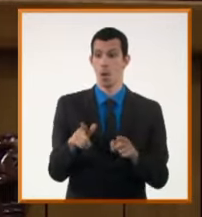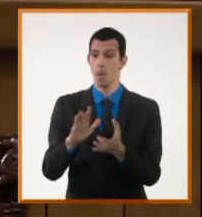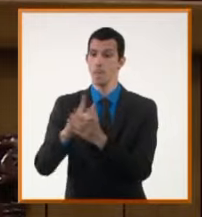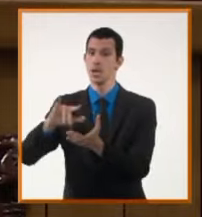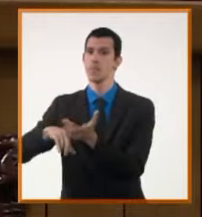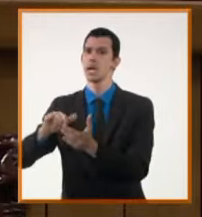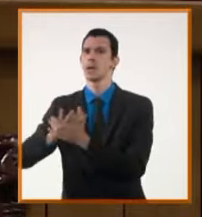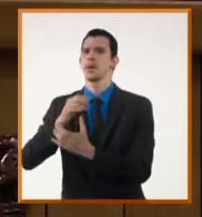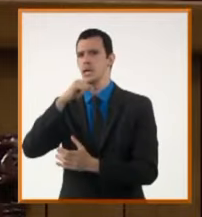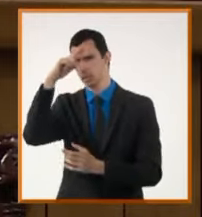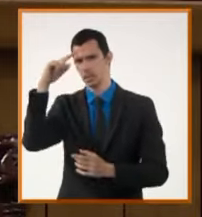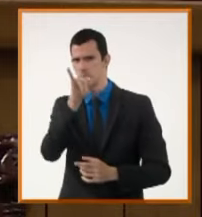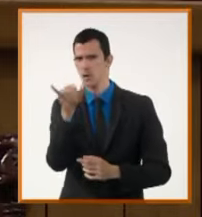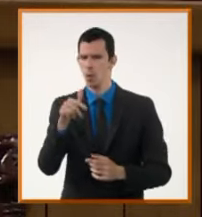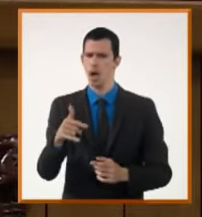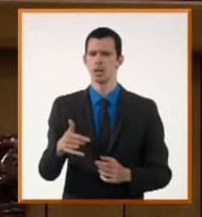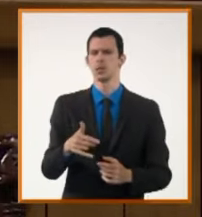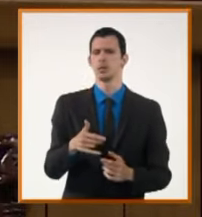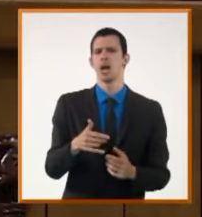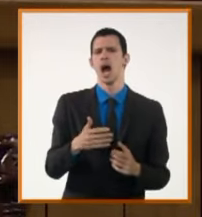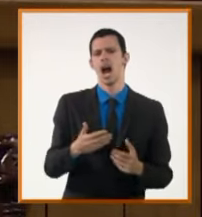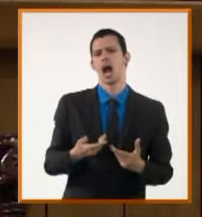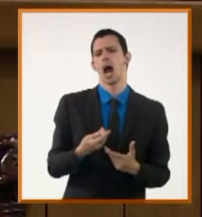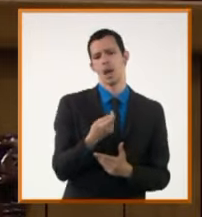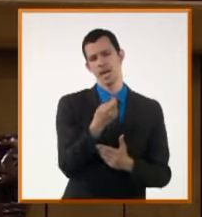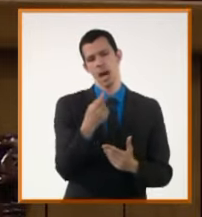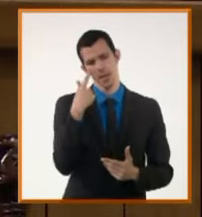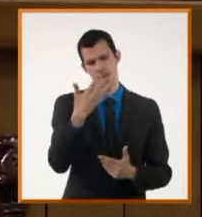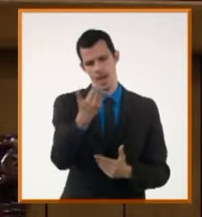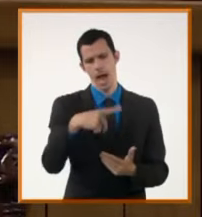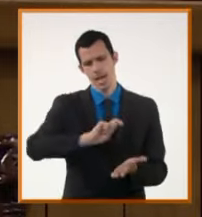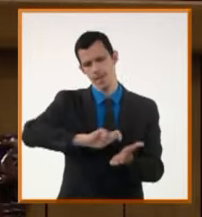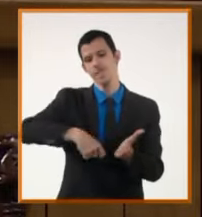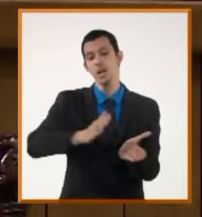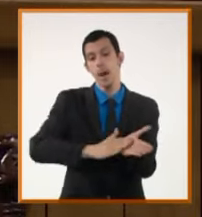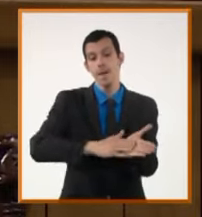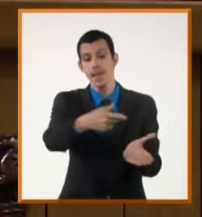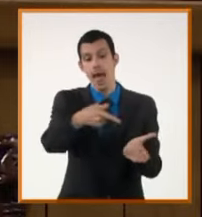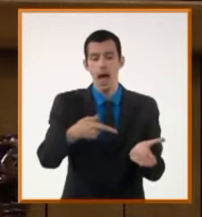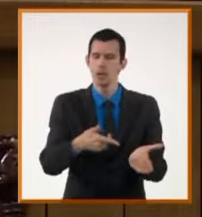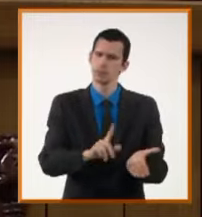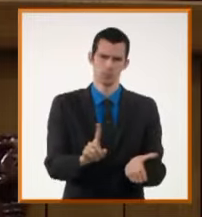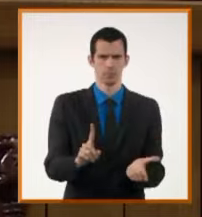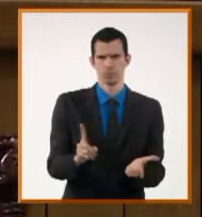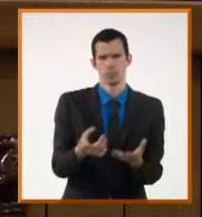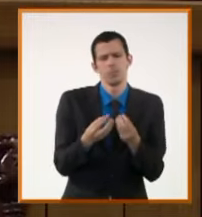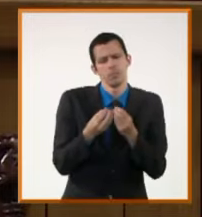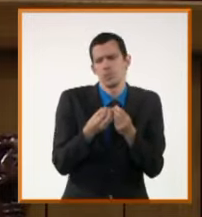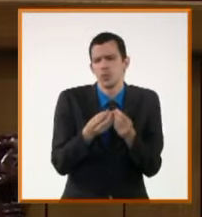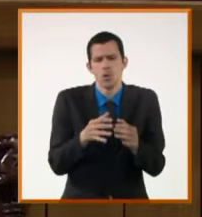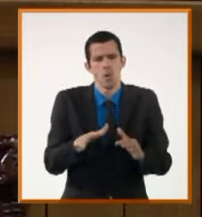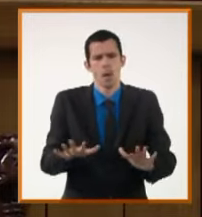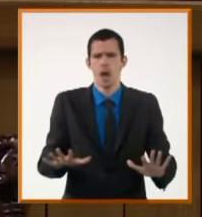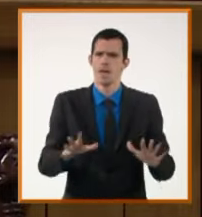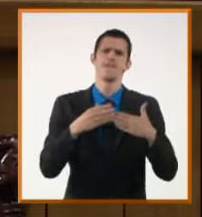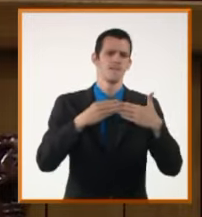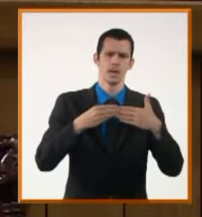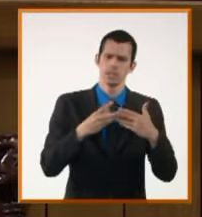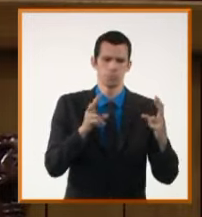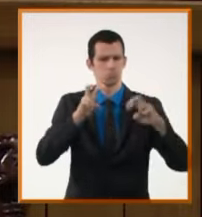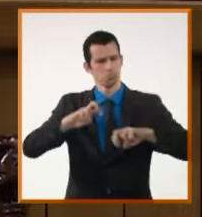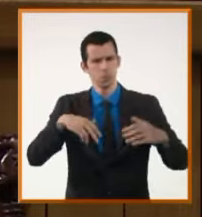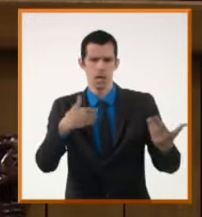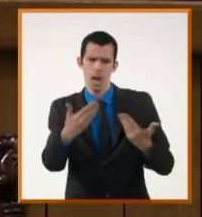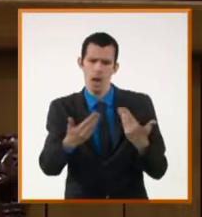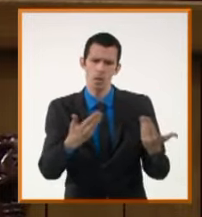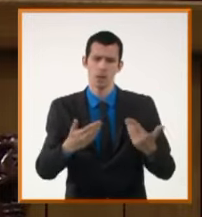pecho a un funcionario estatal, fírmame aquí el contrato y me tienes que pagar tanto y me tienes que dar otro. Eso no existe aquí. Por